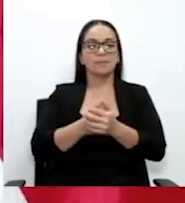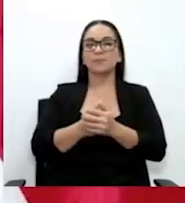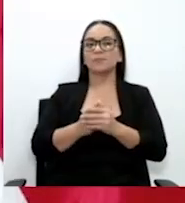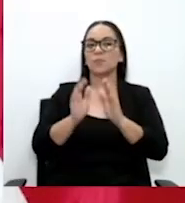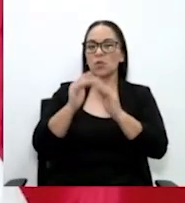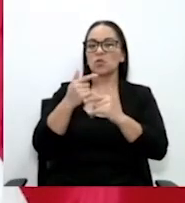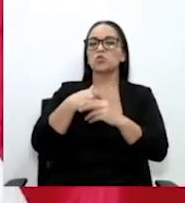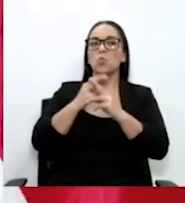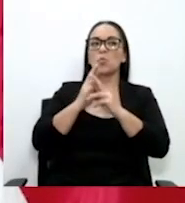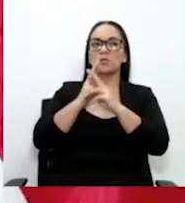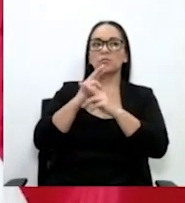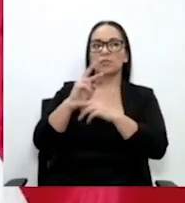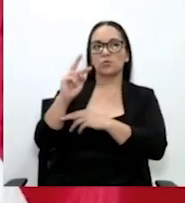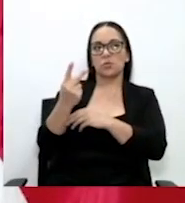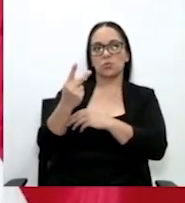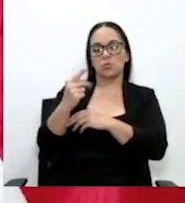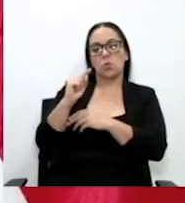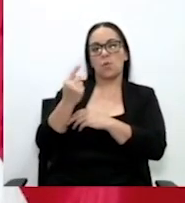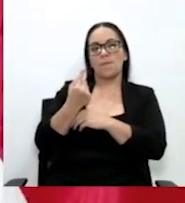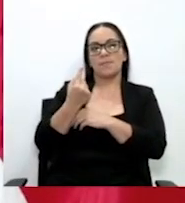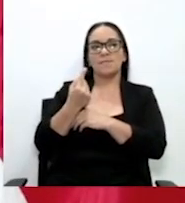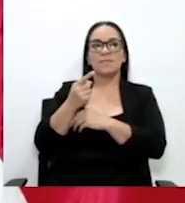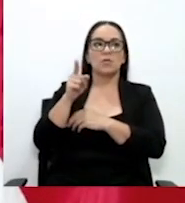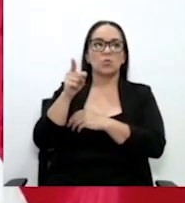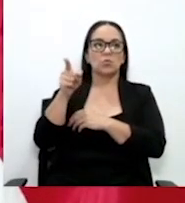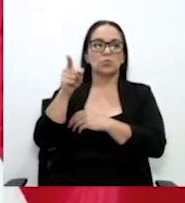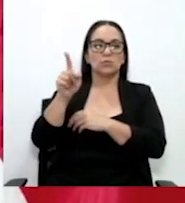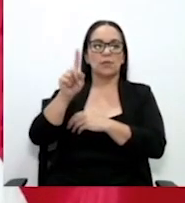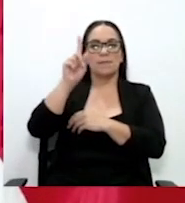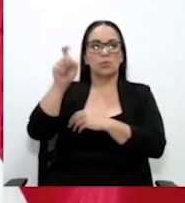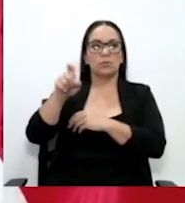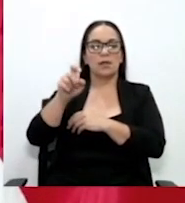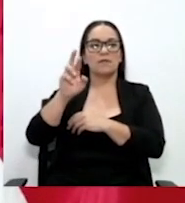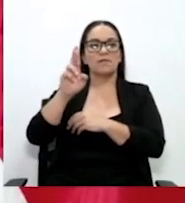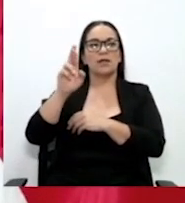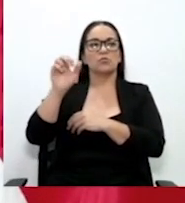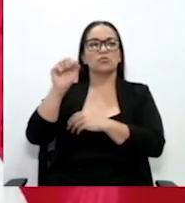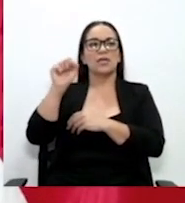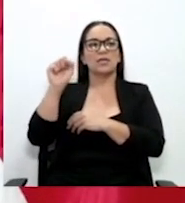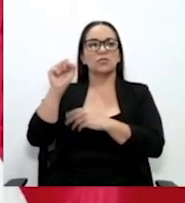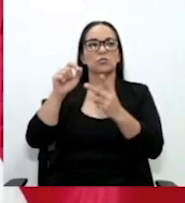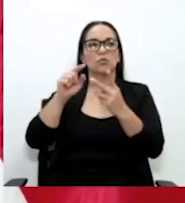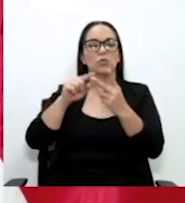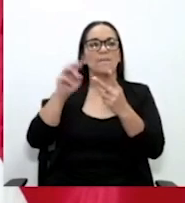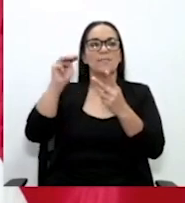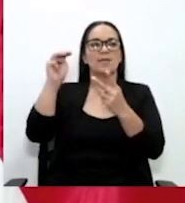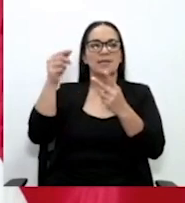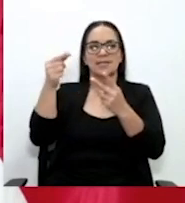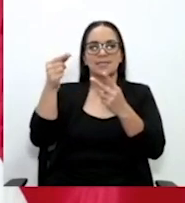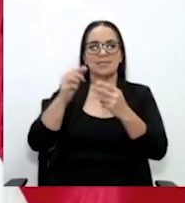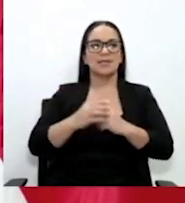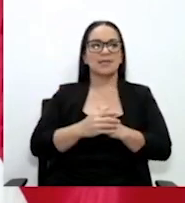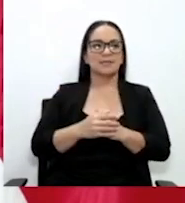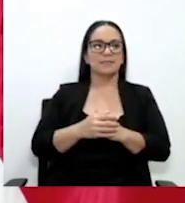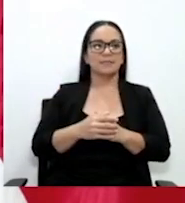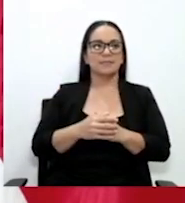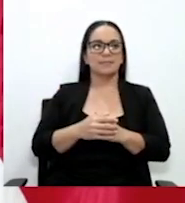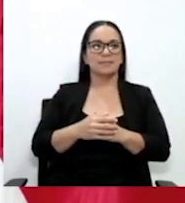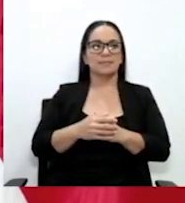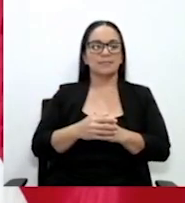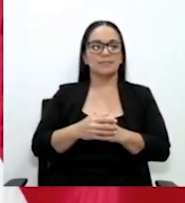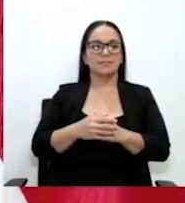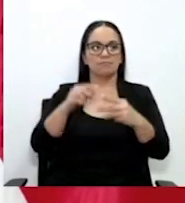contestar sobre lo segundo. Lo primero, vaya, pregúntele a Ricardo Sancho y a Miguel Guillén y a los